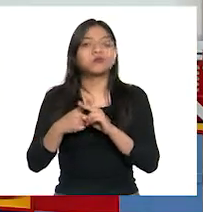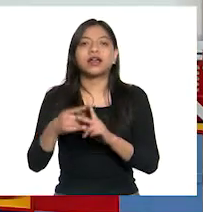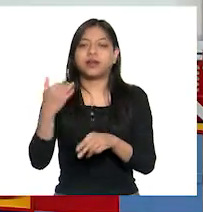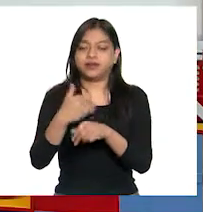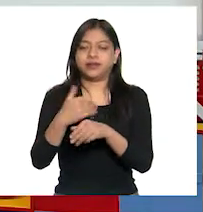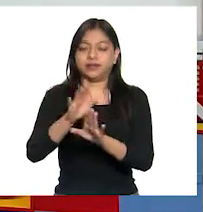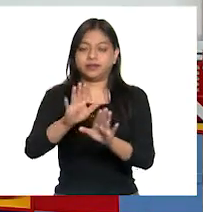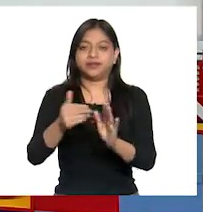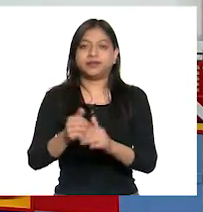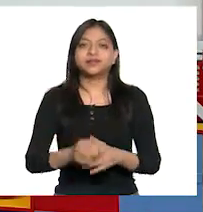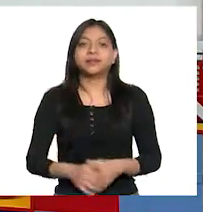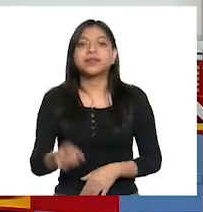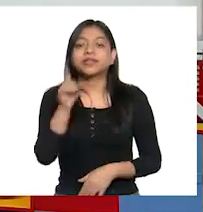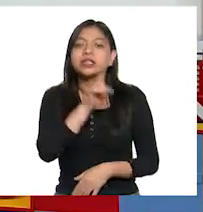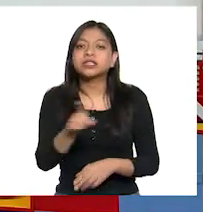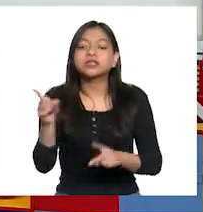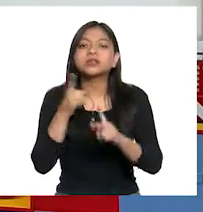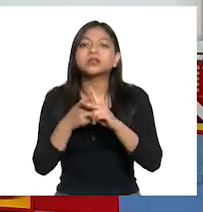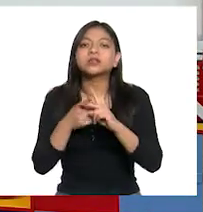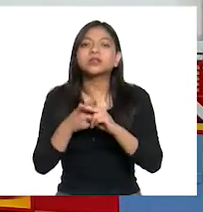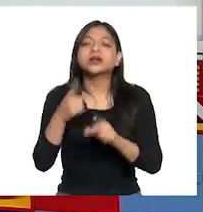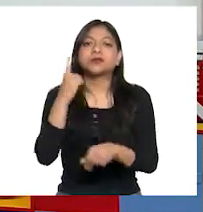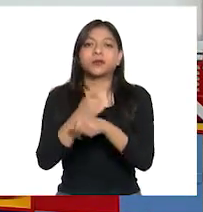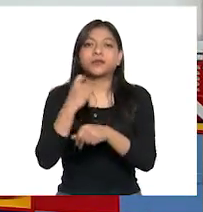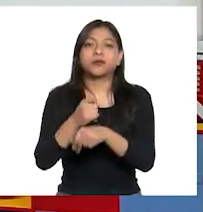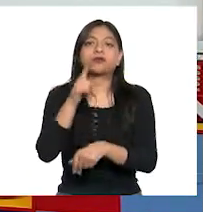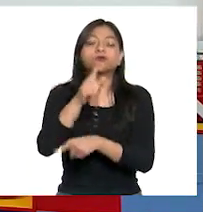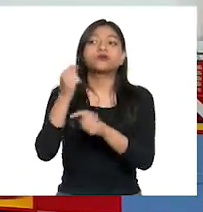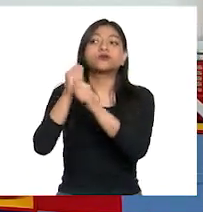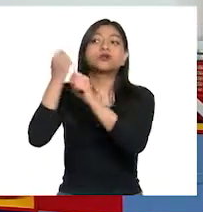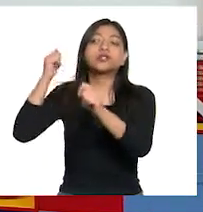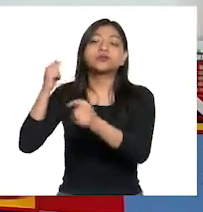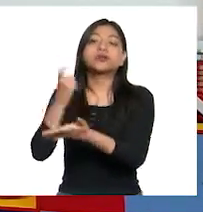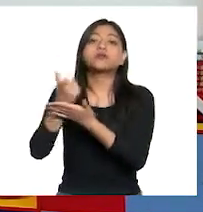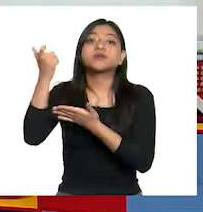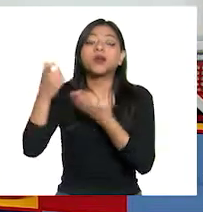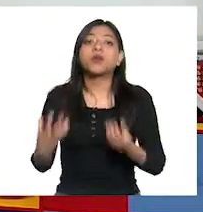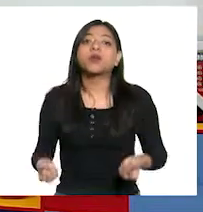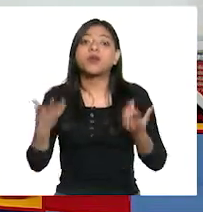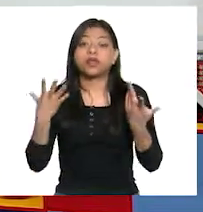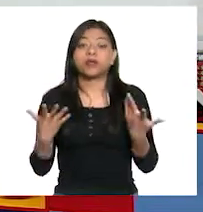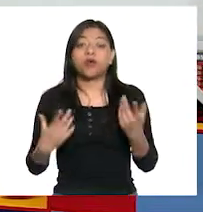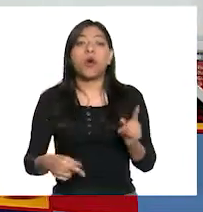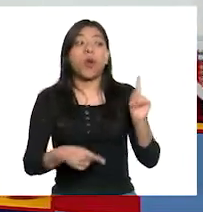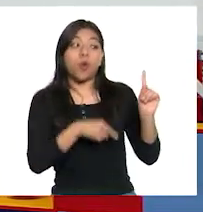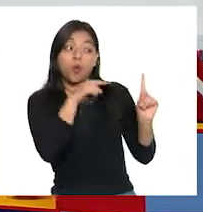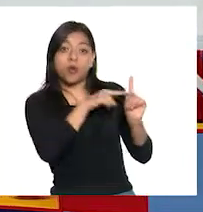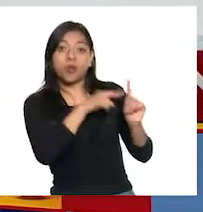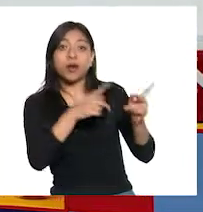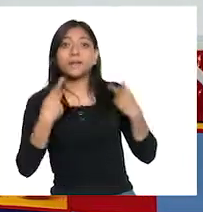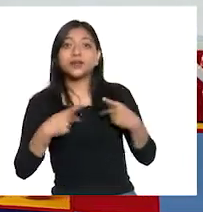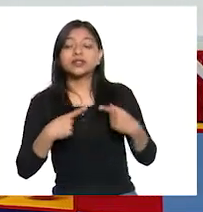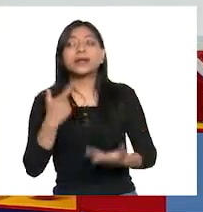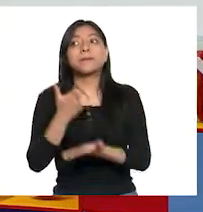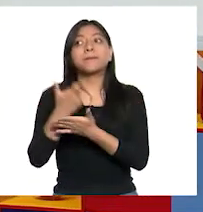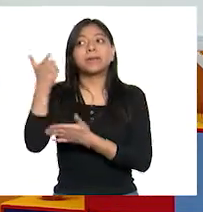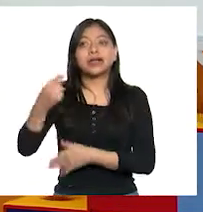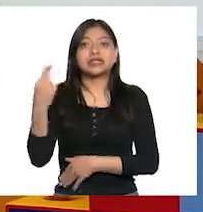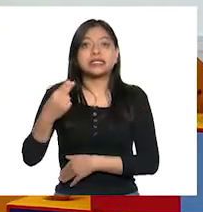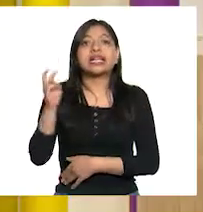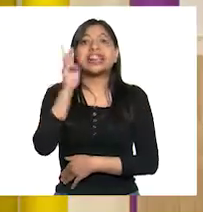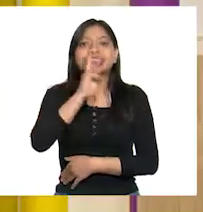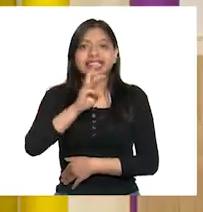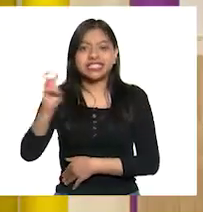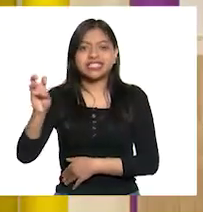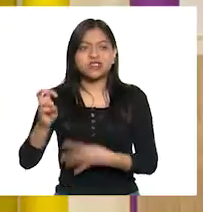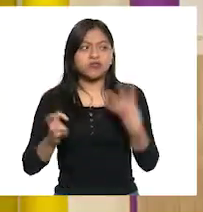cálculos. Calculemos primero, tenemos el transporte, que cuesta 300 pesos por persona. ¿Cómo calculamos el total?